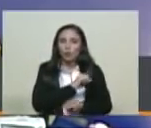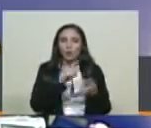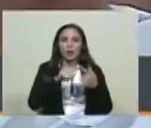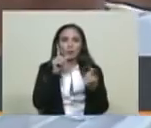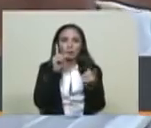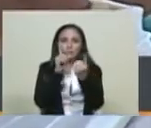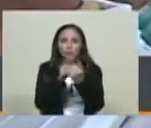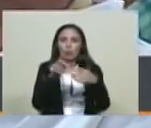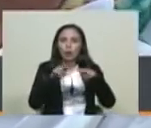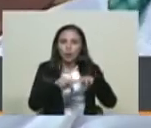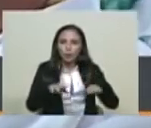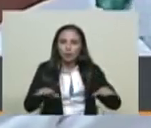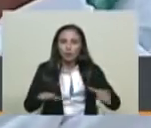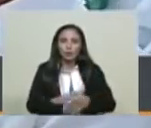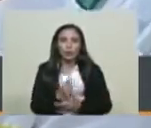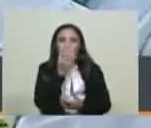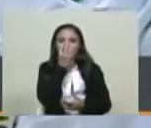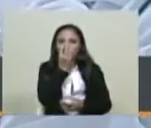pediatría, neumonología,